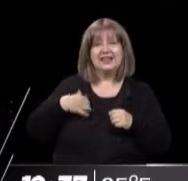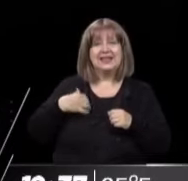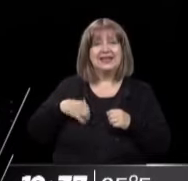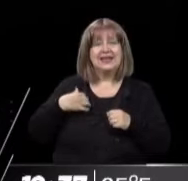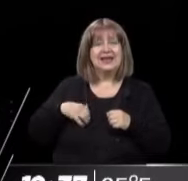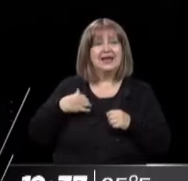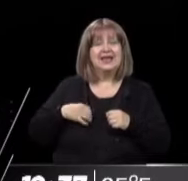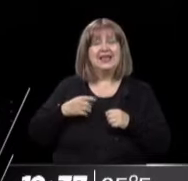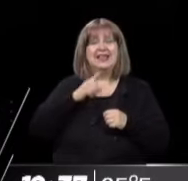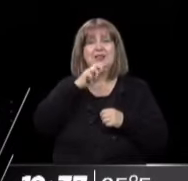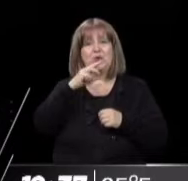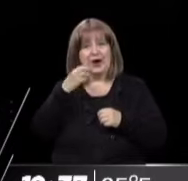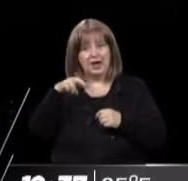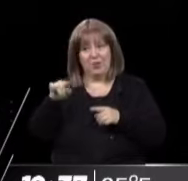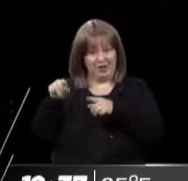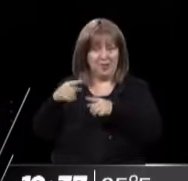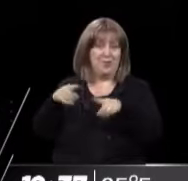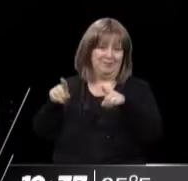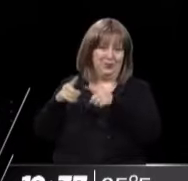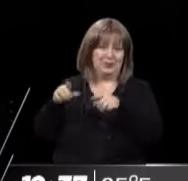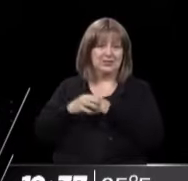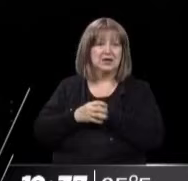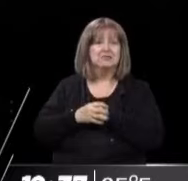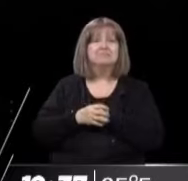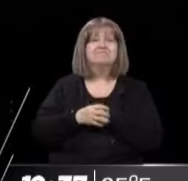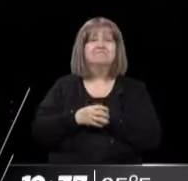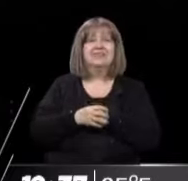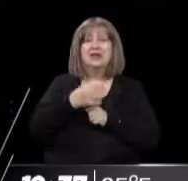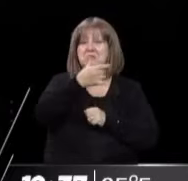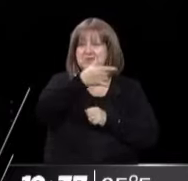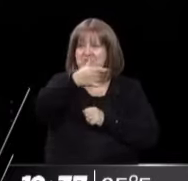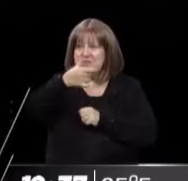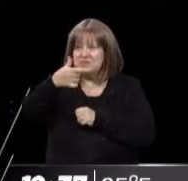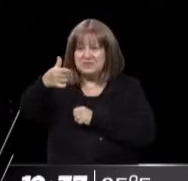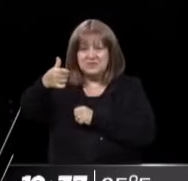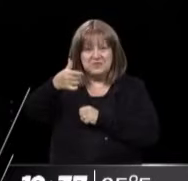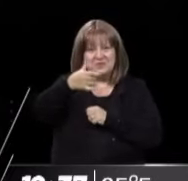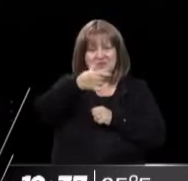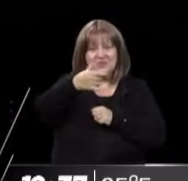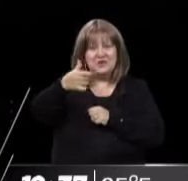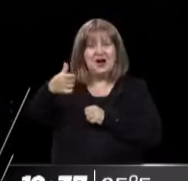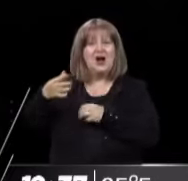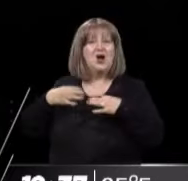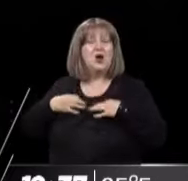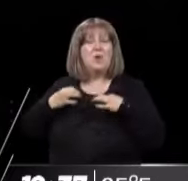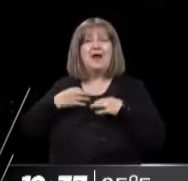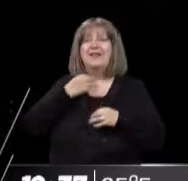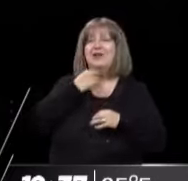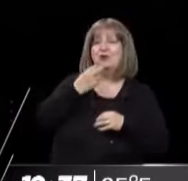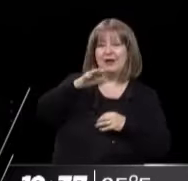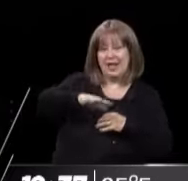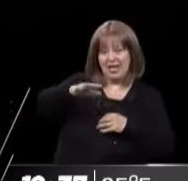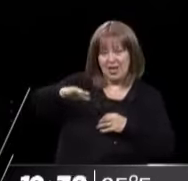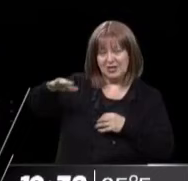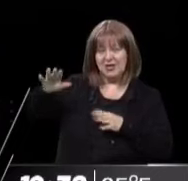y Nati Peluso, que es con la que acompañó esta historia de Instagram, donde, bueno, nos mostró un poquito